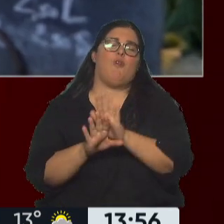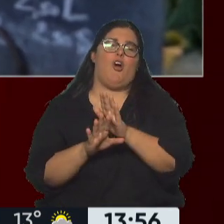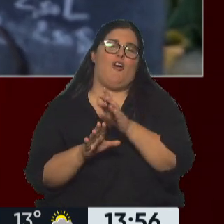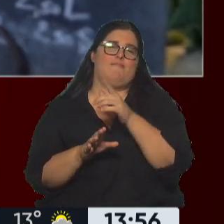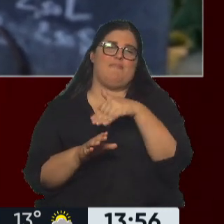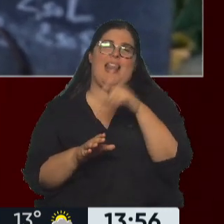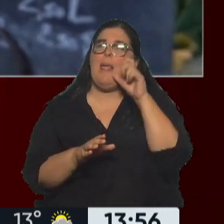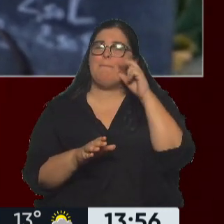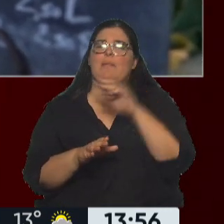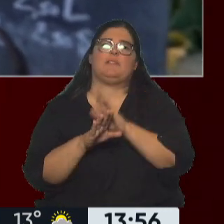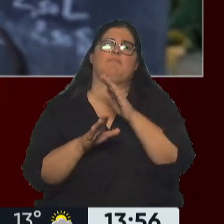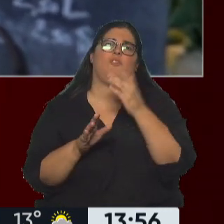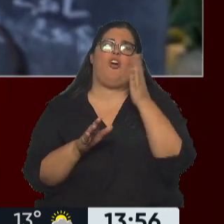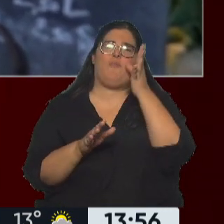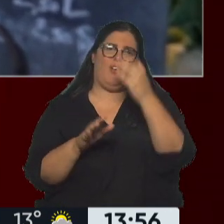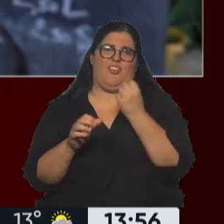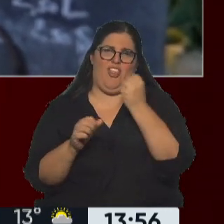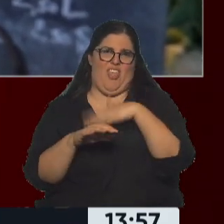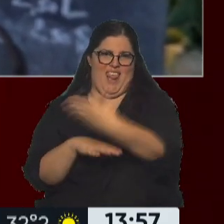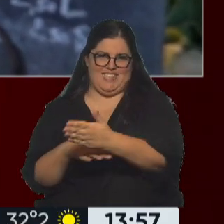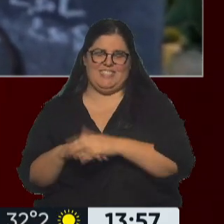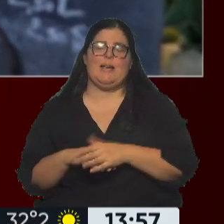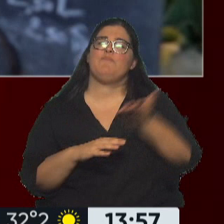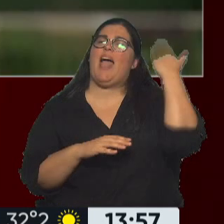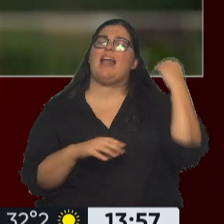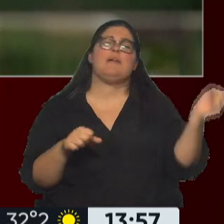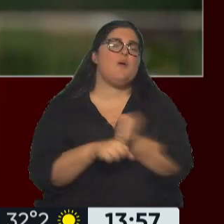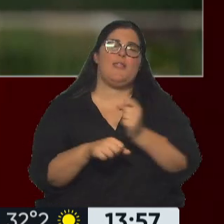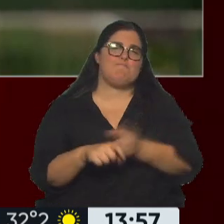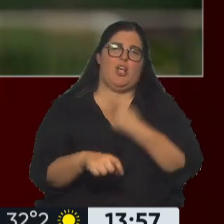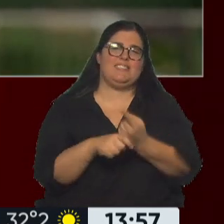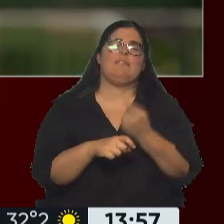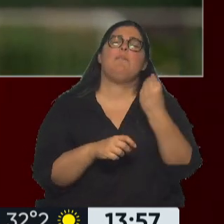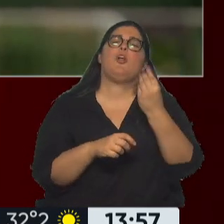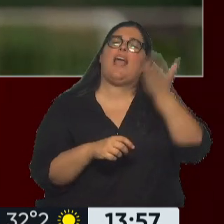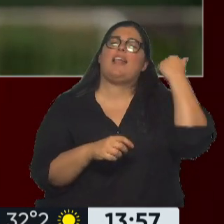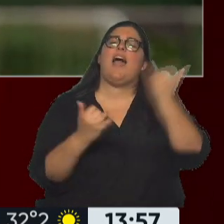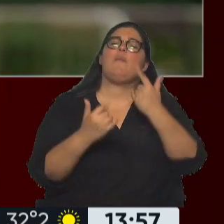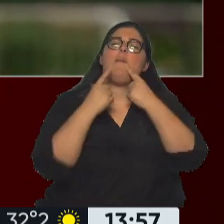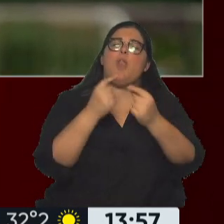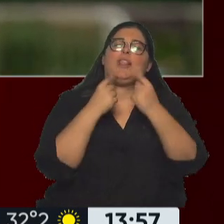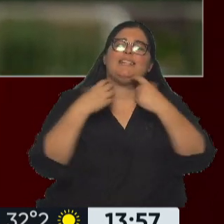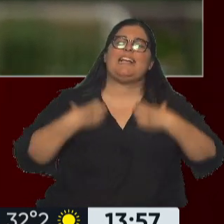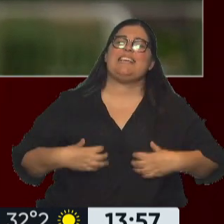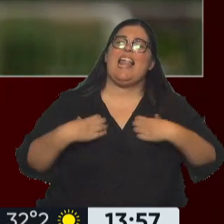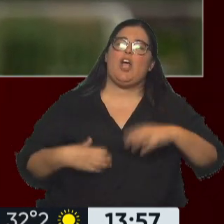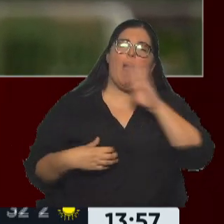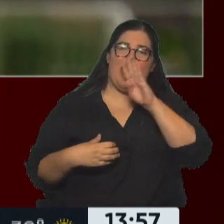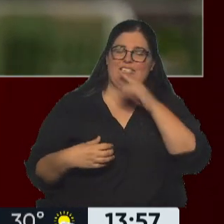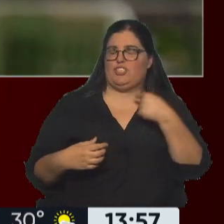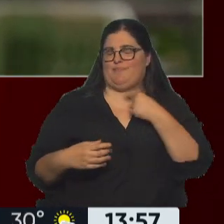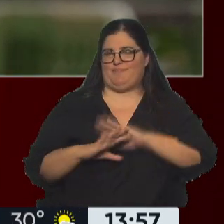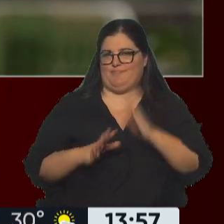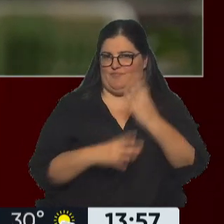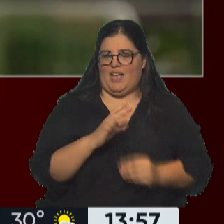llevar adelante en el primer gobierno, sobre todo por las movilizaciones de lo que se conoció como chalecos amarillos. Hay que ver si finalmente lo puede concretar. Se